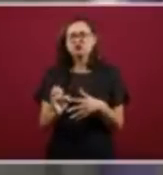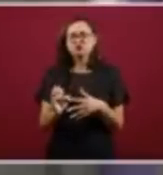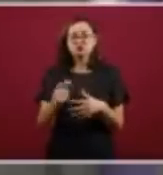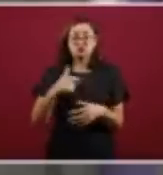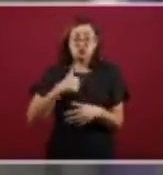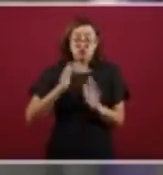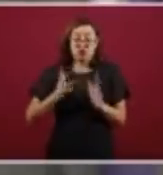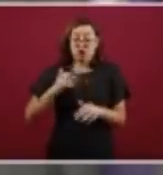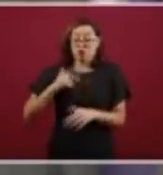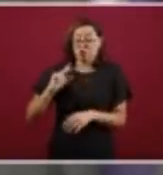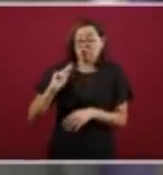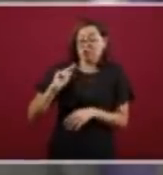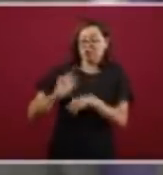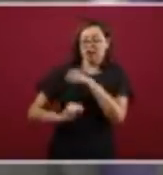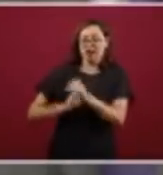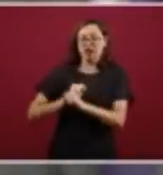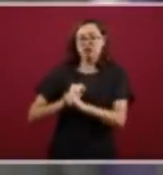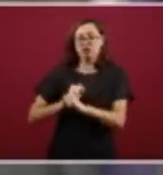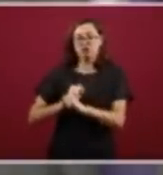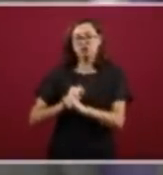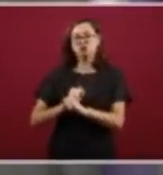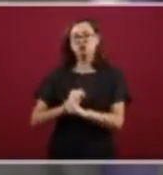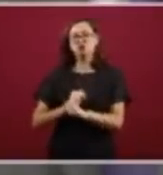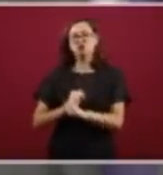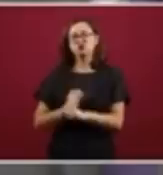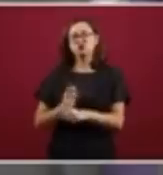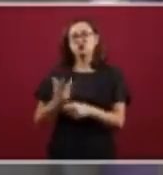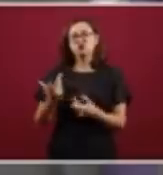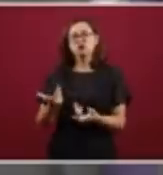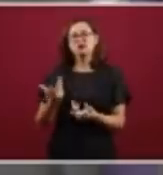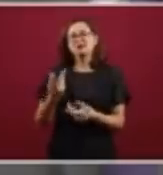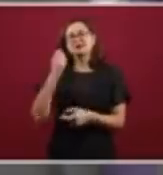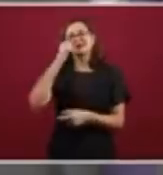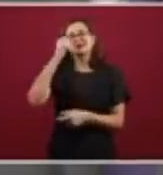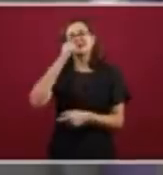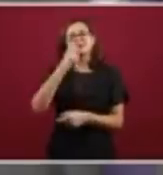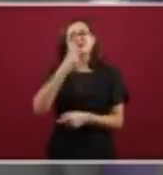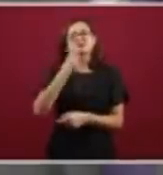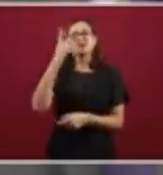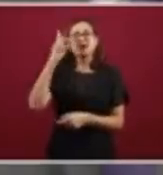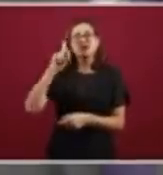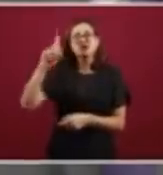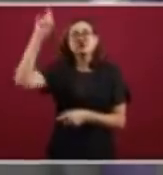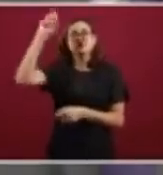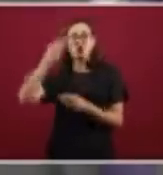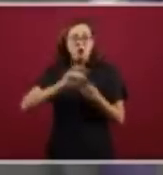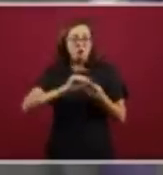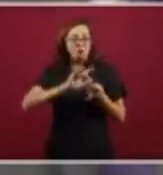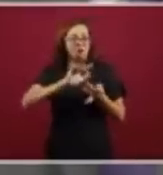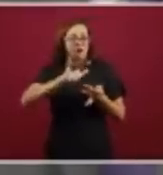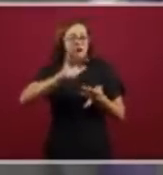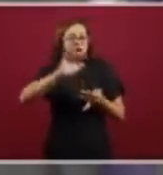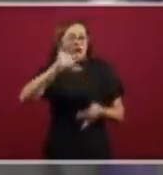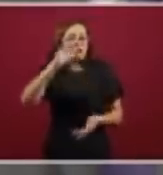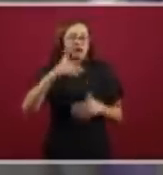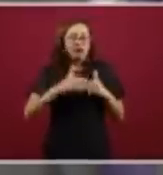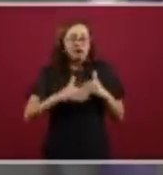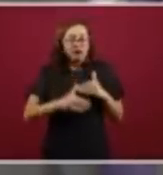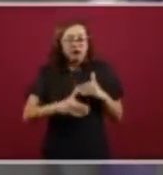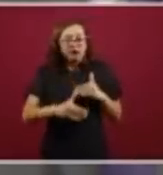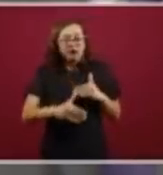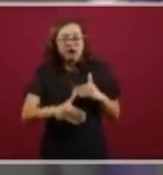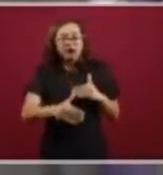ochentón y conozco a alguien que dice que a Dios le falló el final, porque es muy triste, soledad, enfermedad,